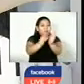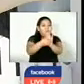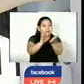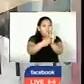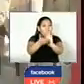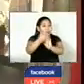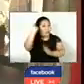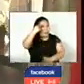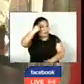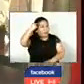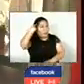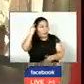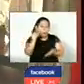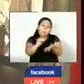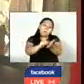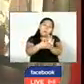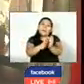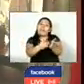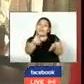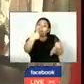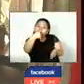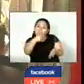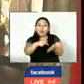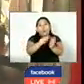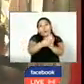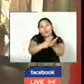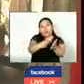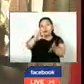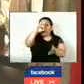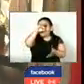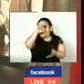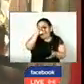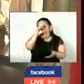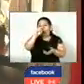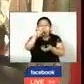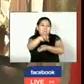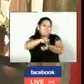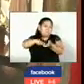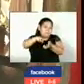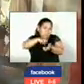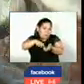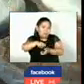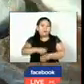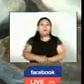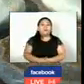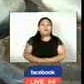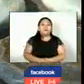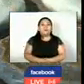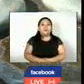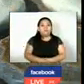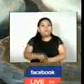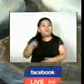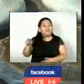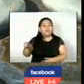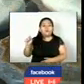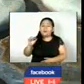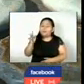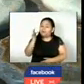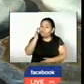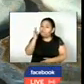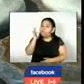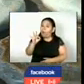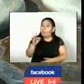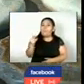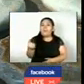negrito rellenas de queso chicharrón o revueltas es el delirio de